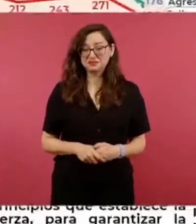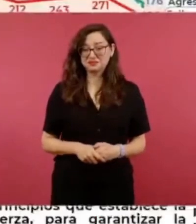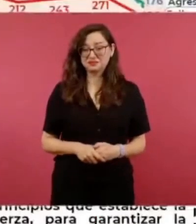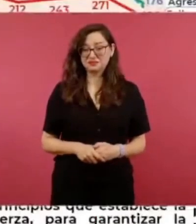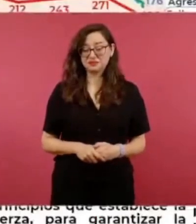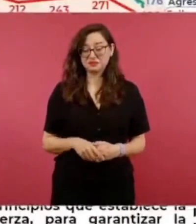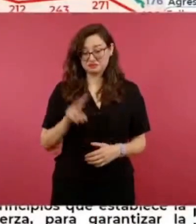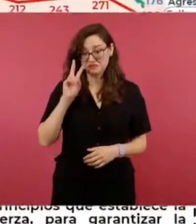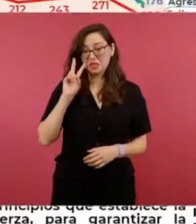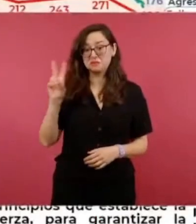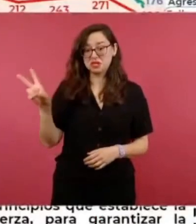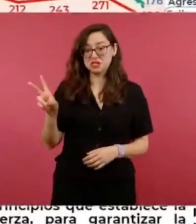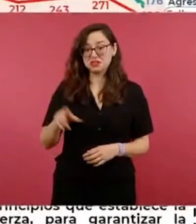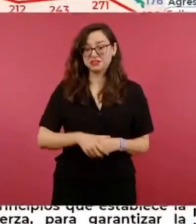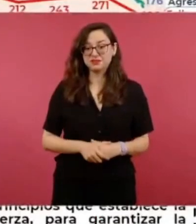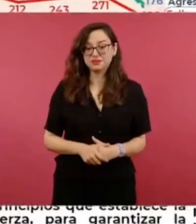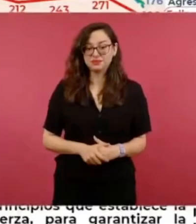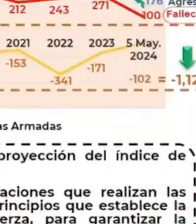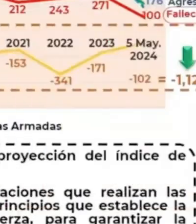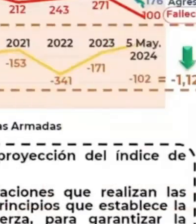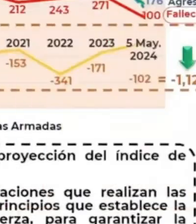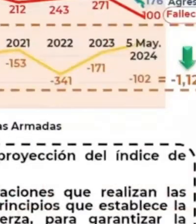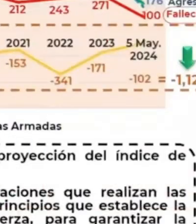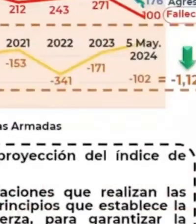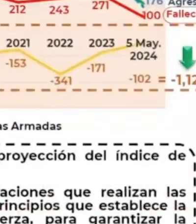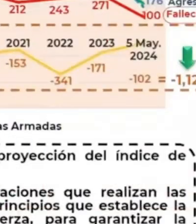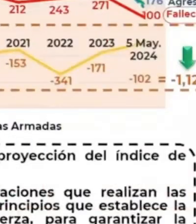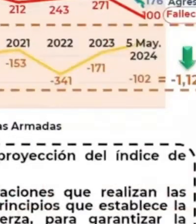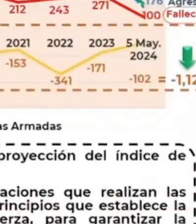Aquí, es el 11, ¿no?